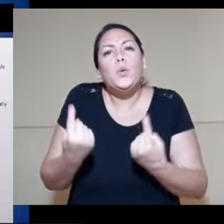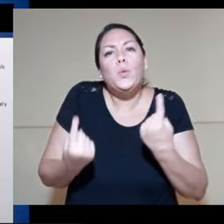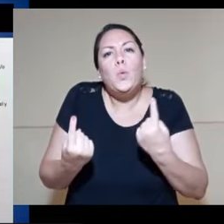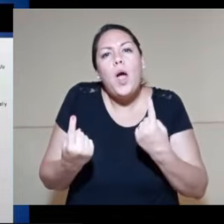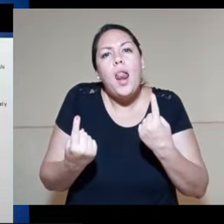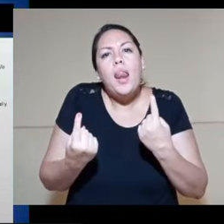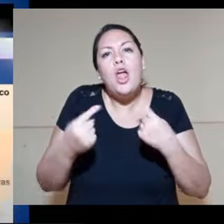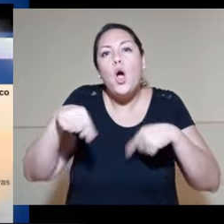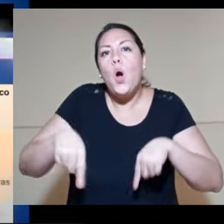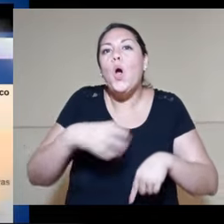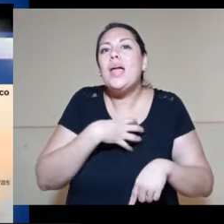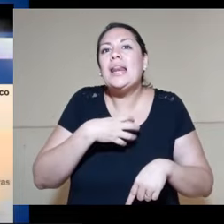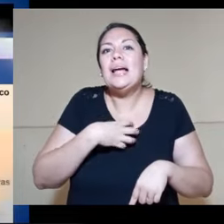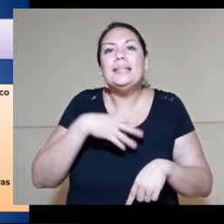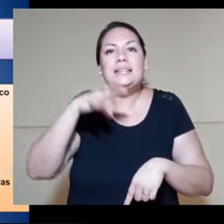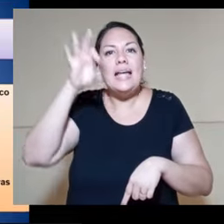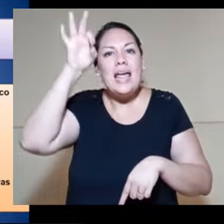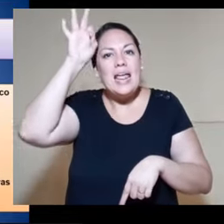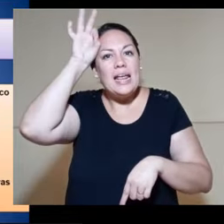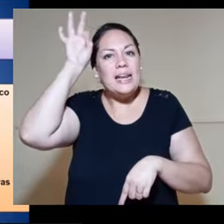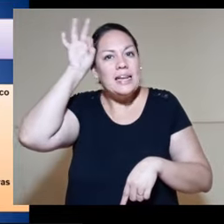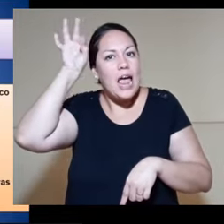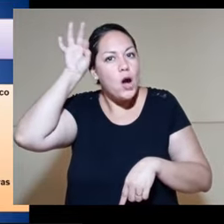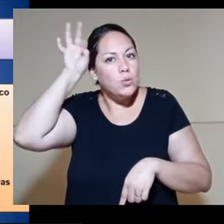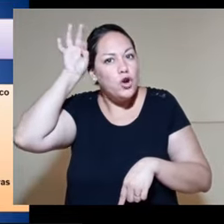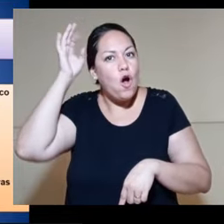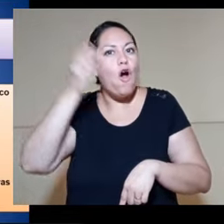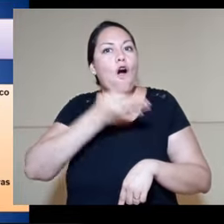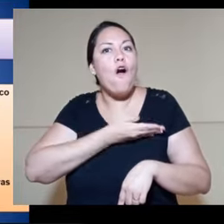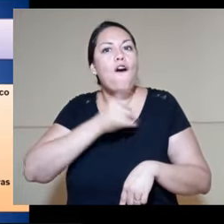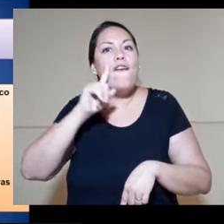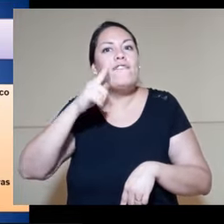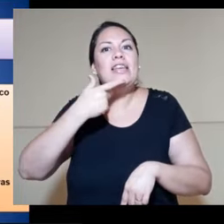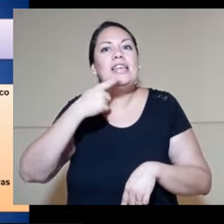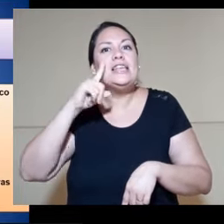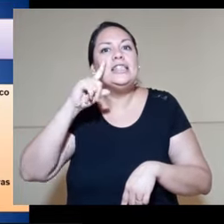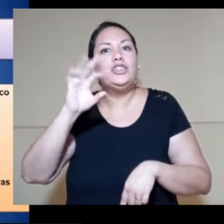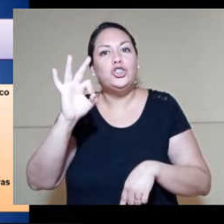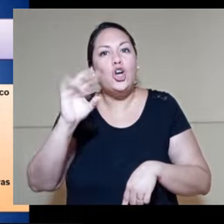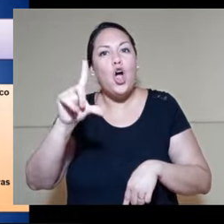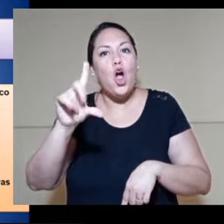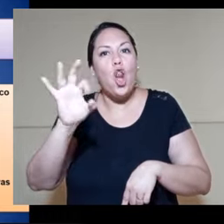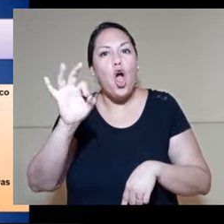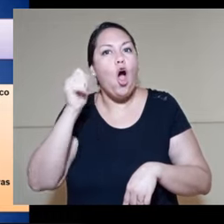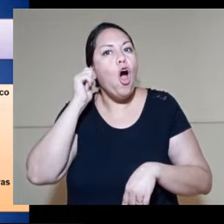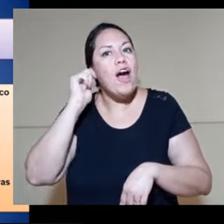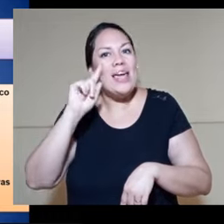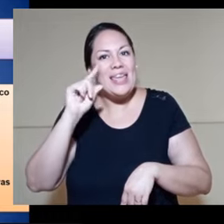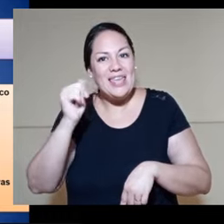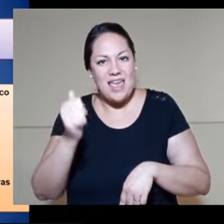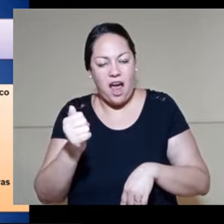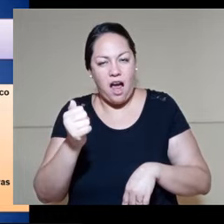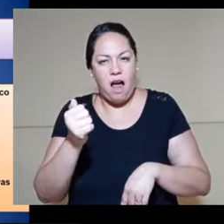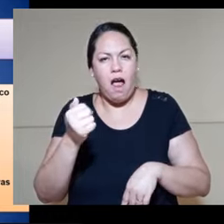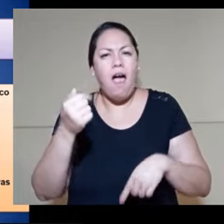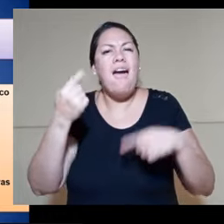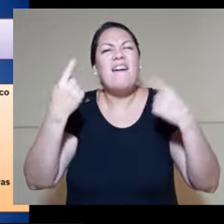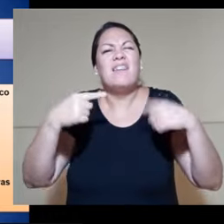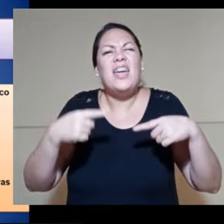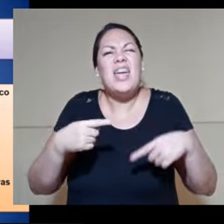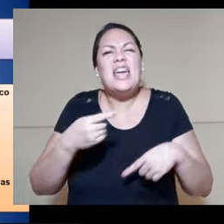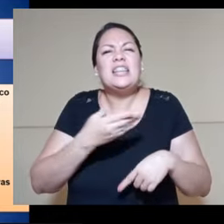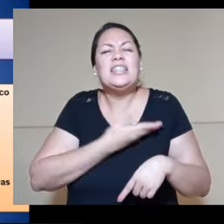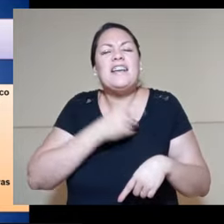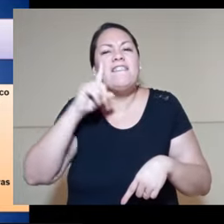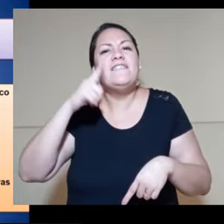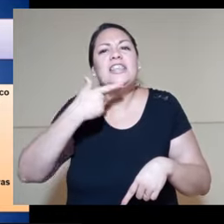Nosotros vamos a ver hoy la parte, les diría que hoy es la clase de neurofisiología, hoy. ¿Mm? Como les decía